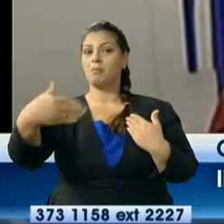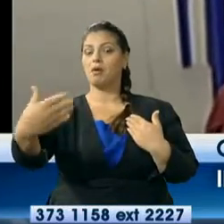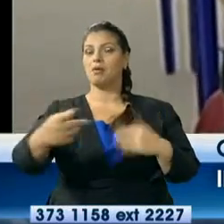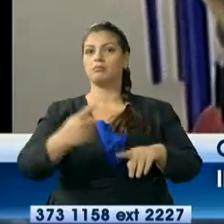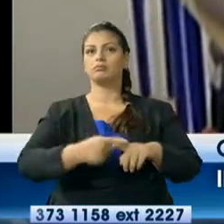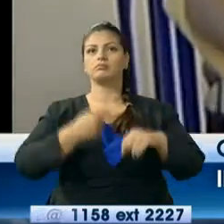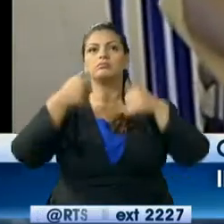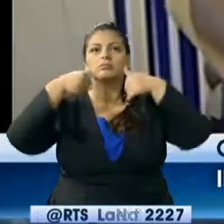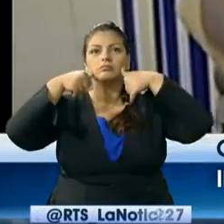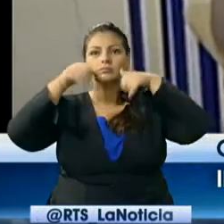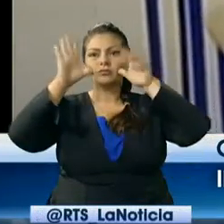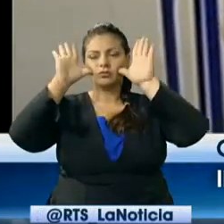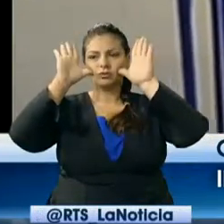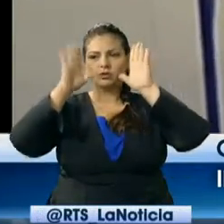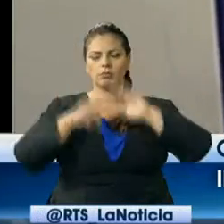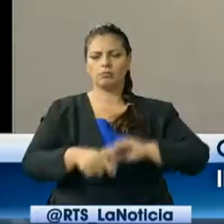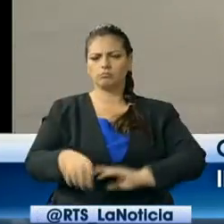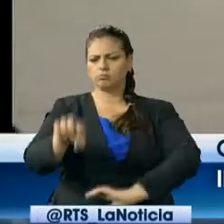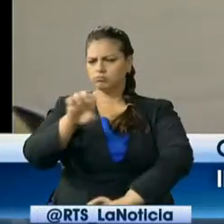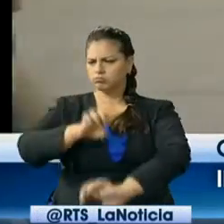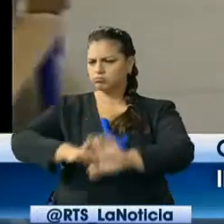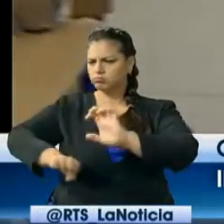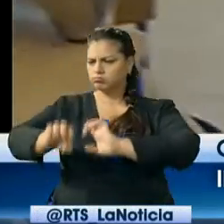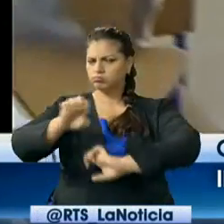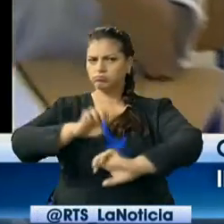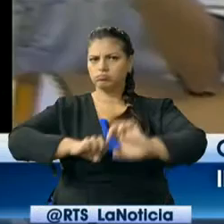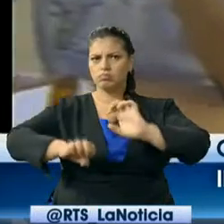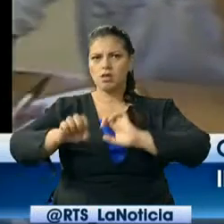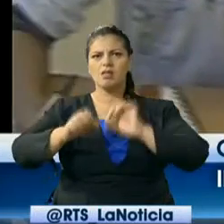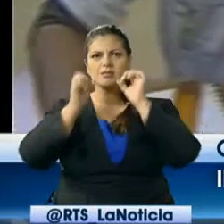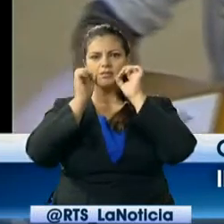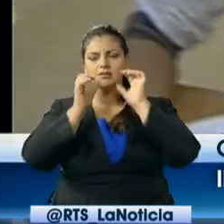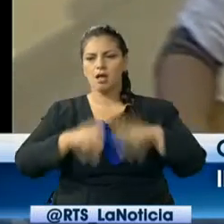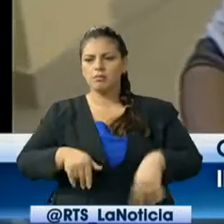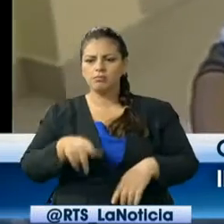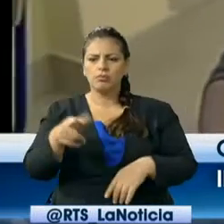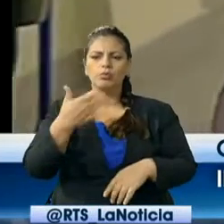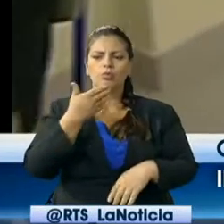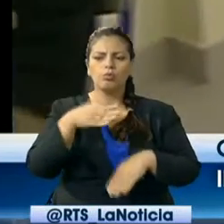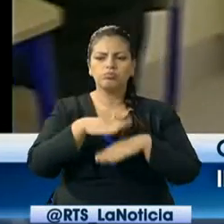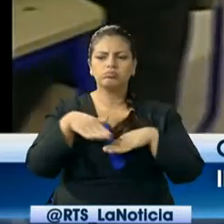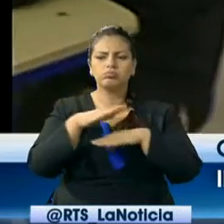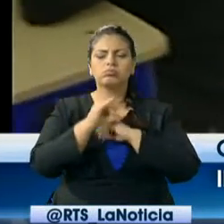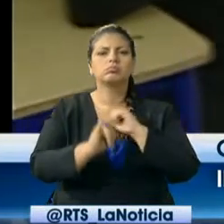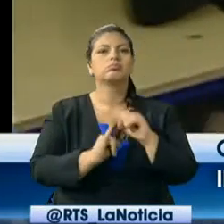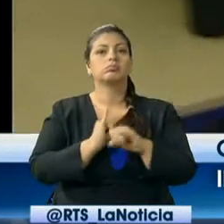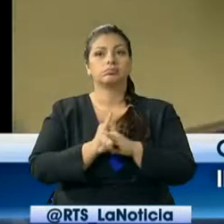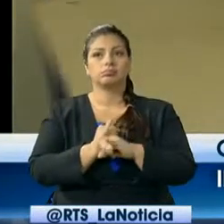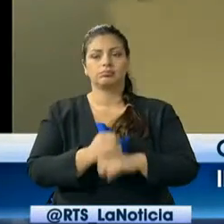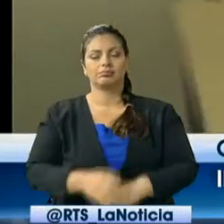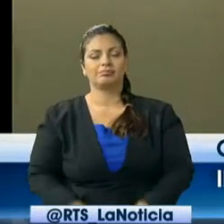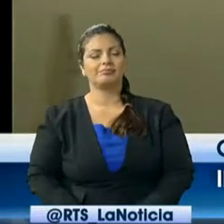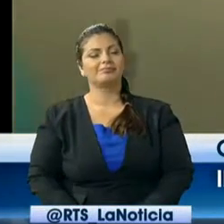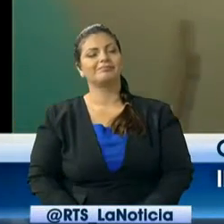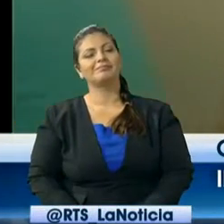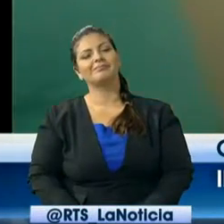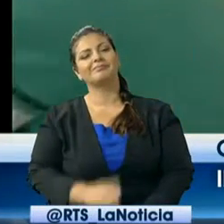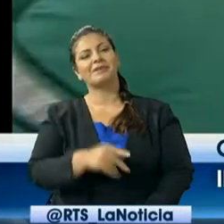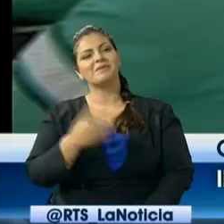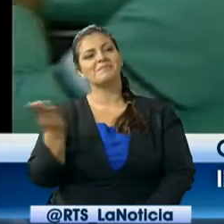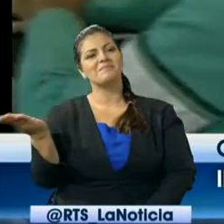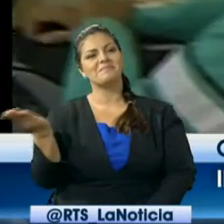para conocer cómo les ha ido con el bachillerato internacional. Maestro, buenos días. Sí, buenos días. Oiga, con expectativas, nervioso. Así